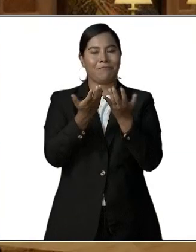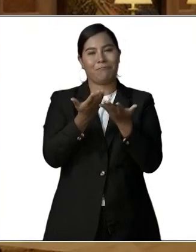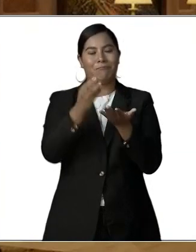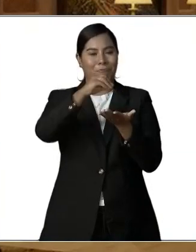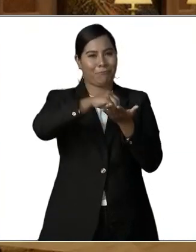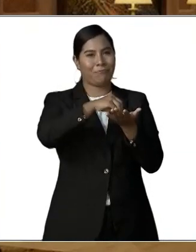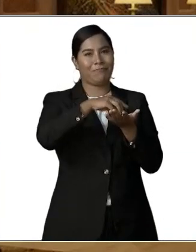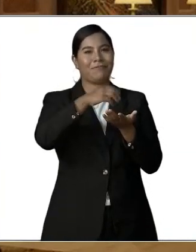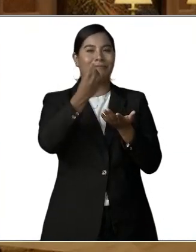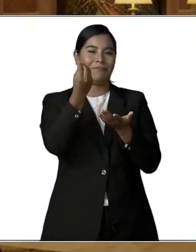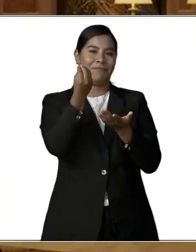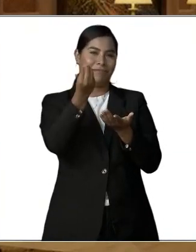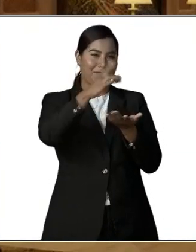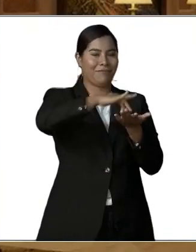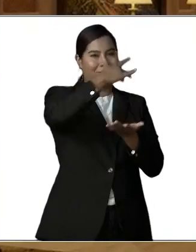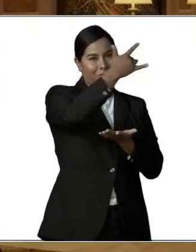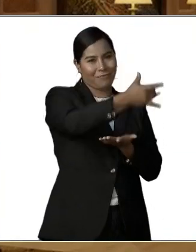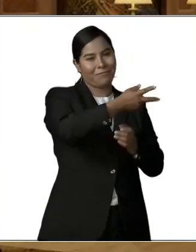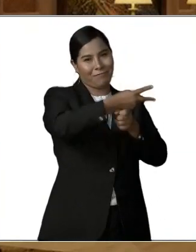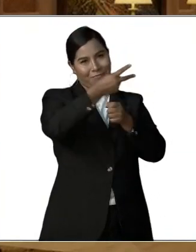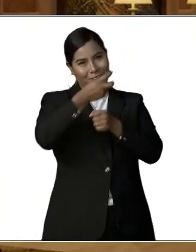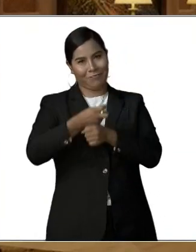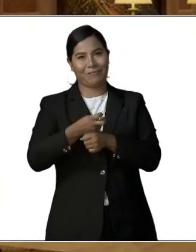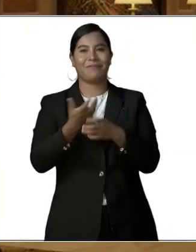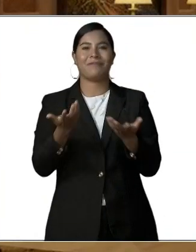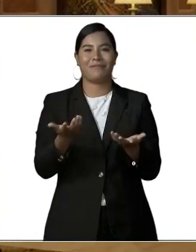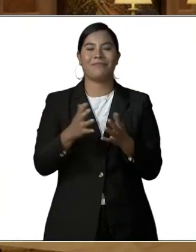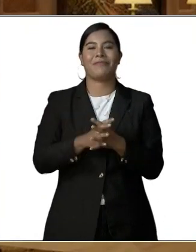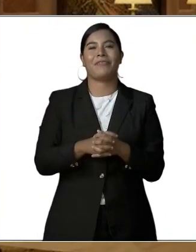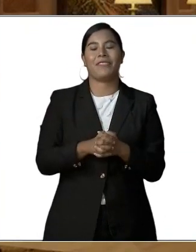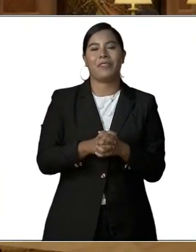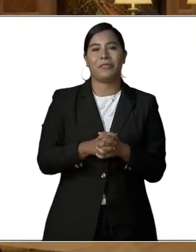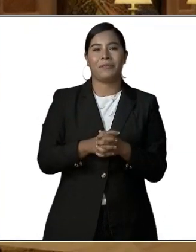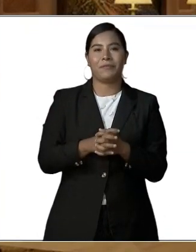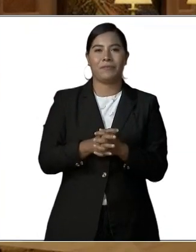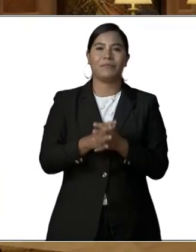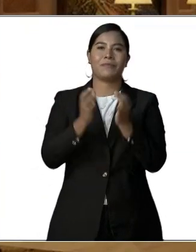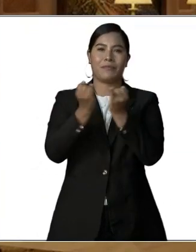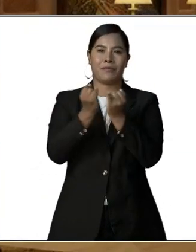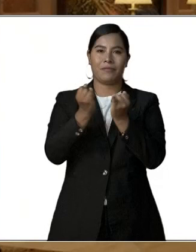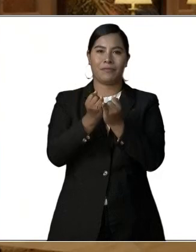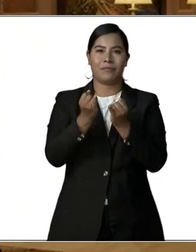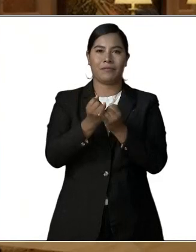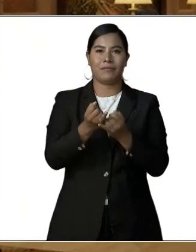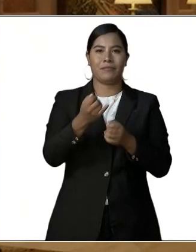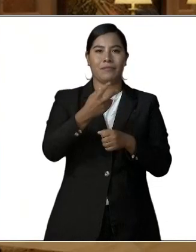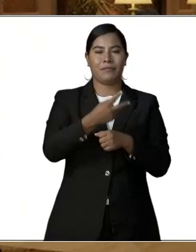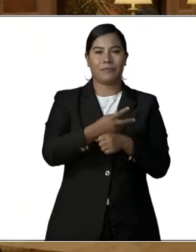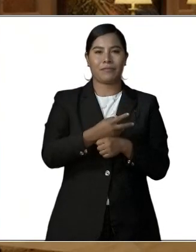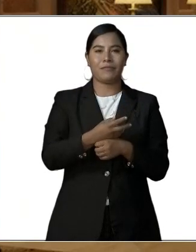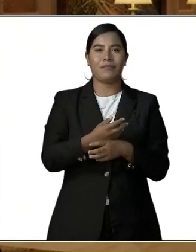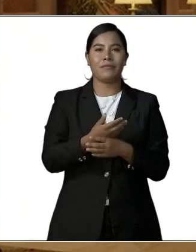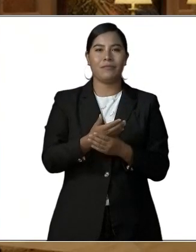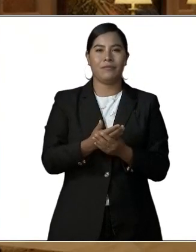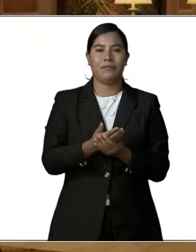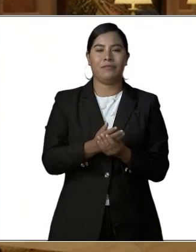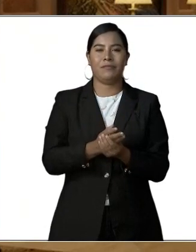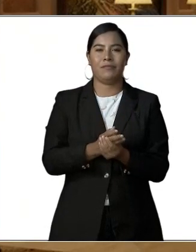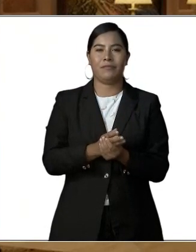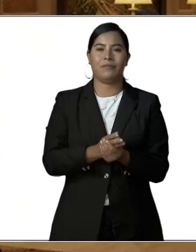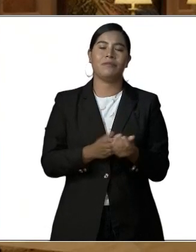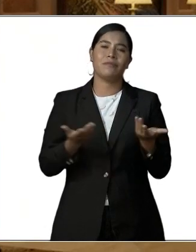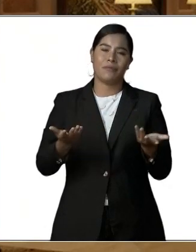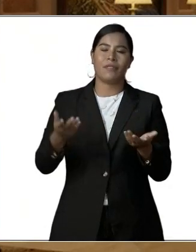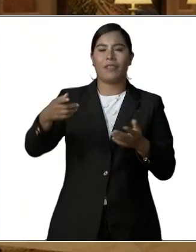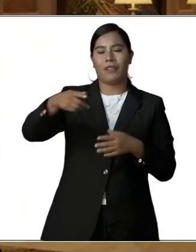invitación. Pues bueno, a decir que aparte de ser el director de nuestras rondallas varonil y femenil universitarias que trabajan aquí en